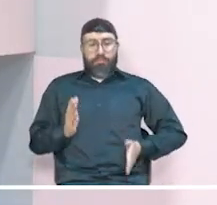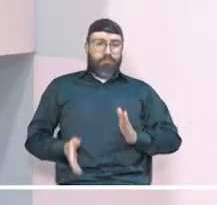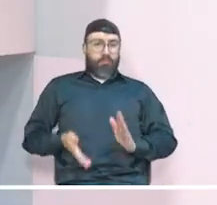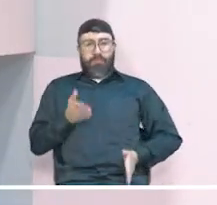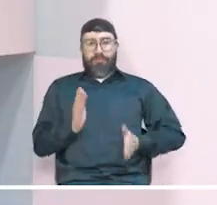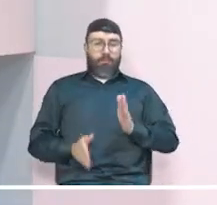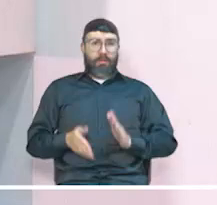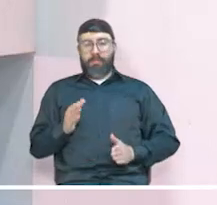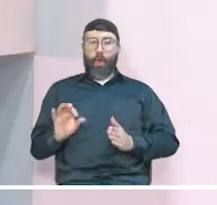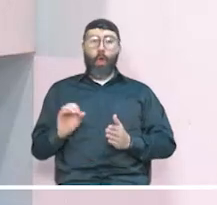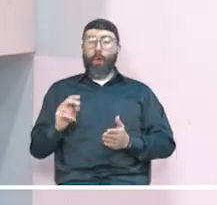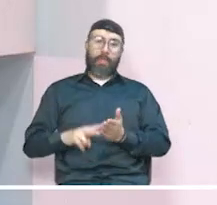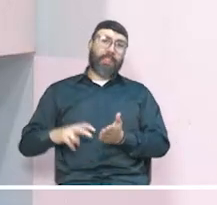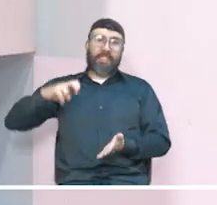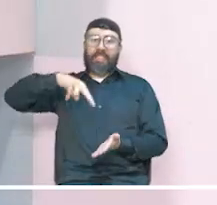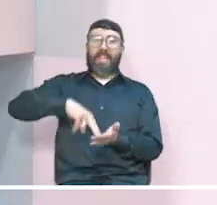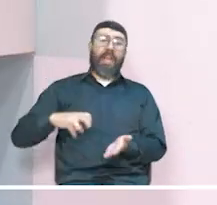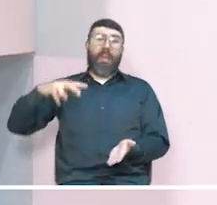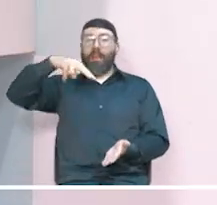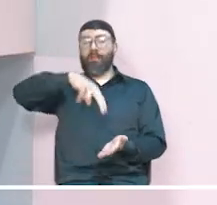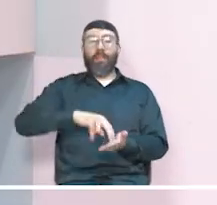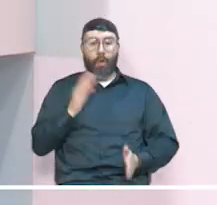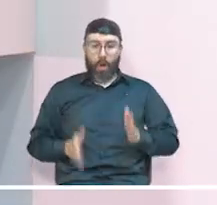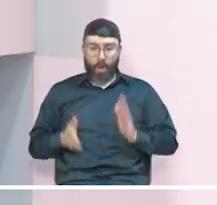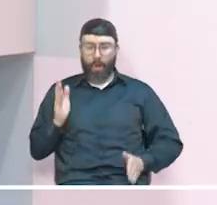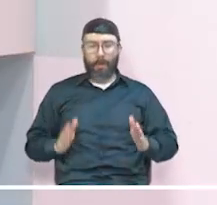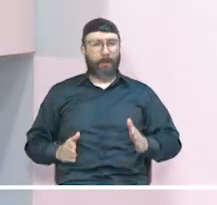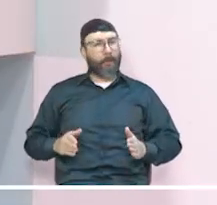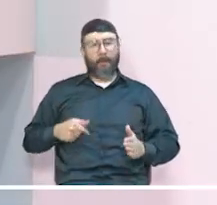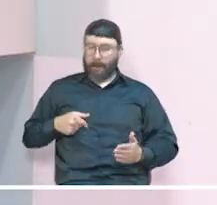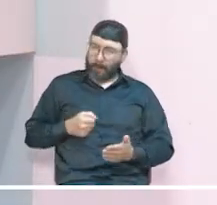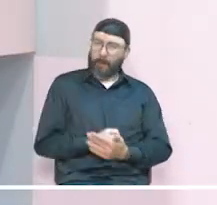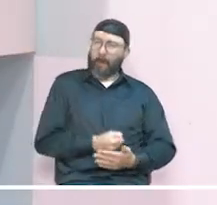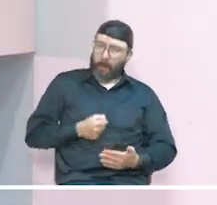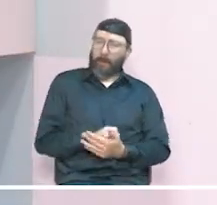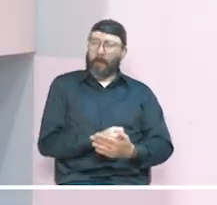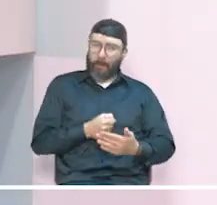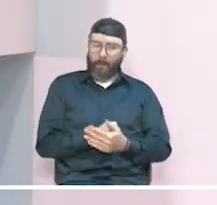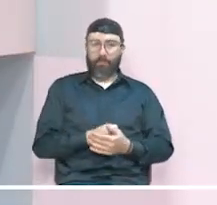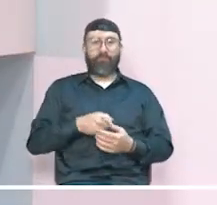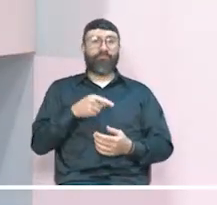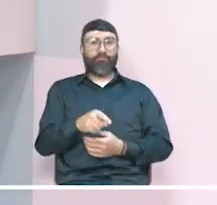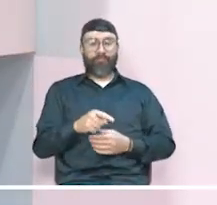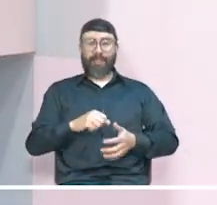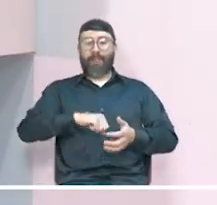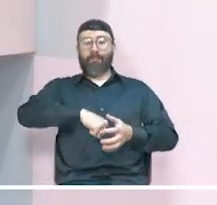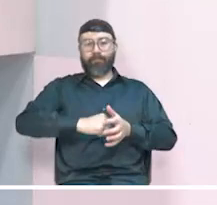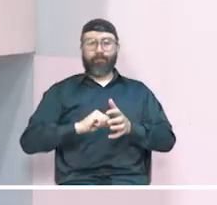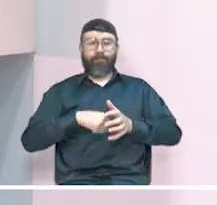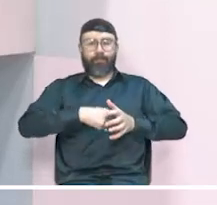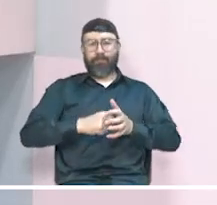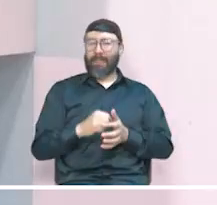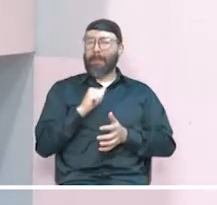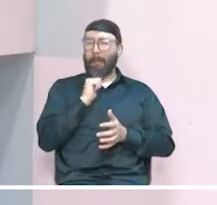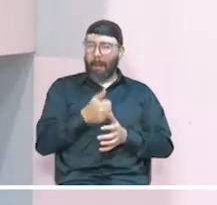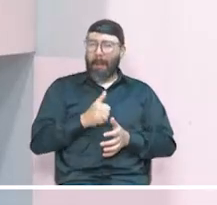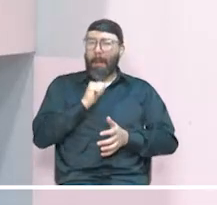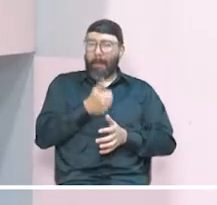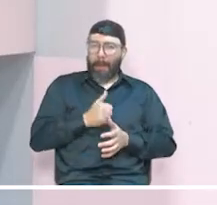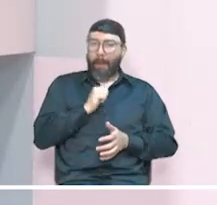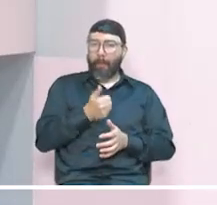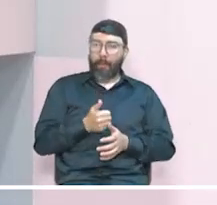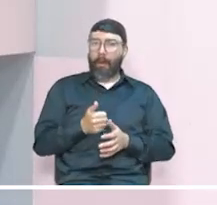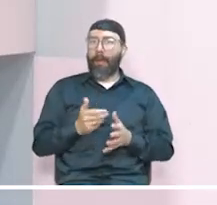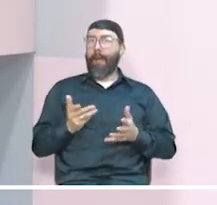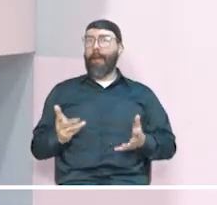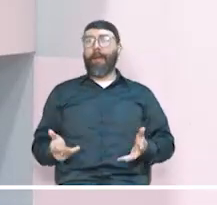generar saltar, el trote, van a generar mucha más artrosis de la rodilla, van a generar mayores tendinitis. Entonces por eso existen